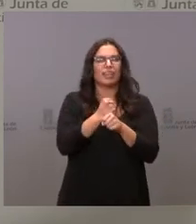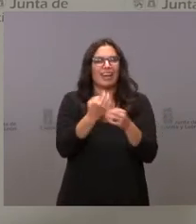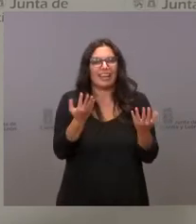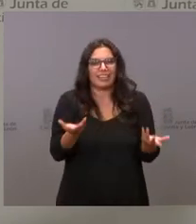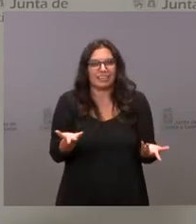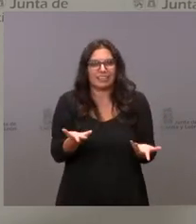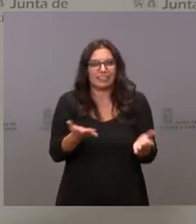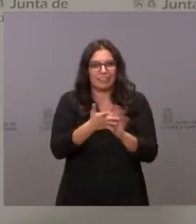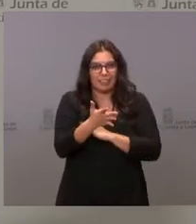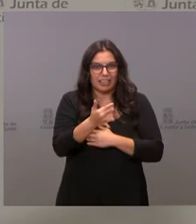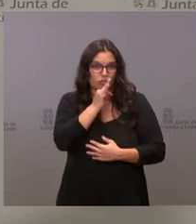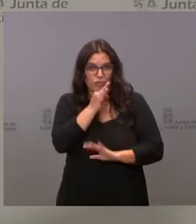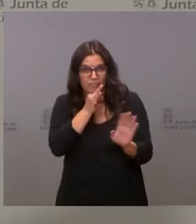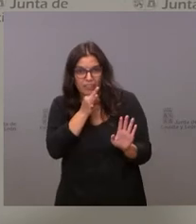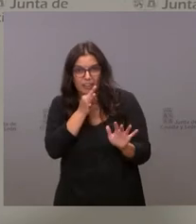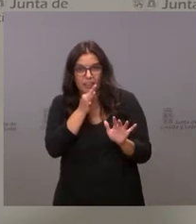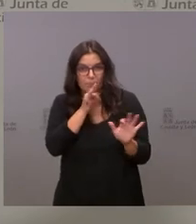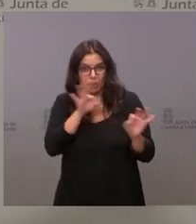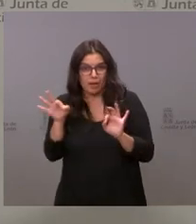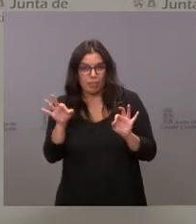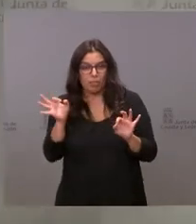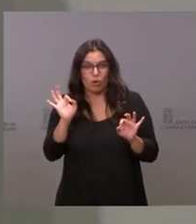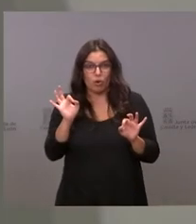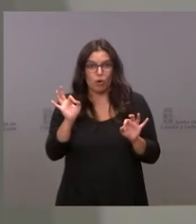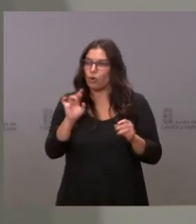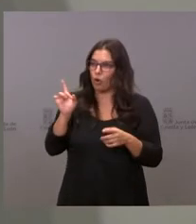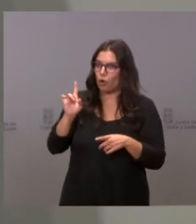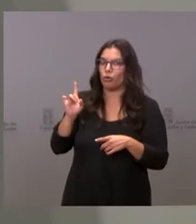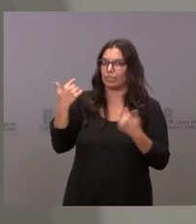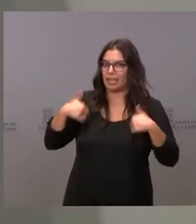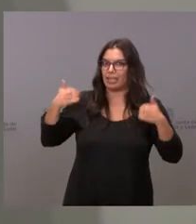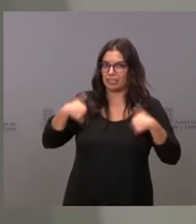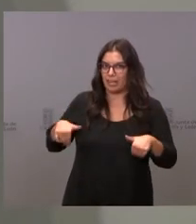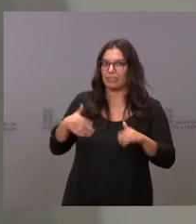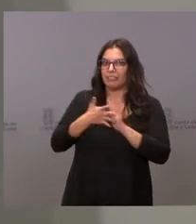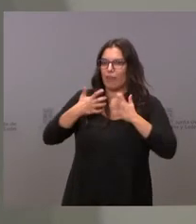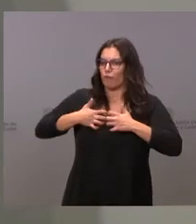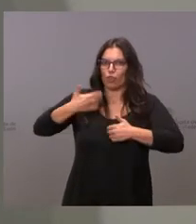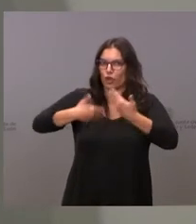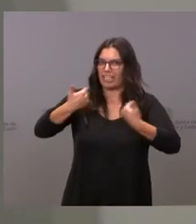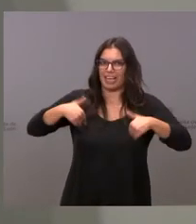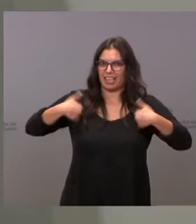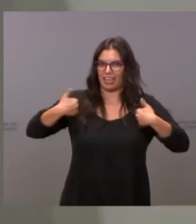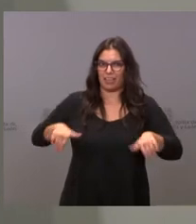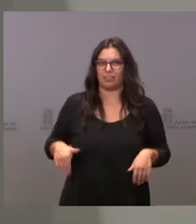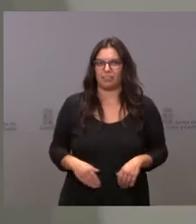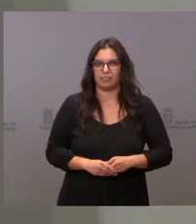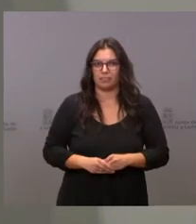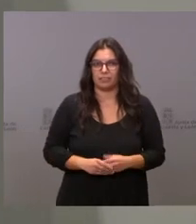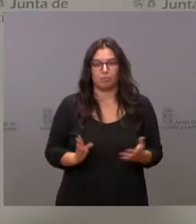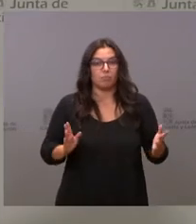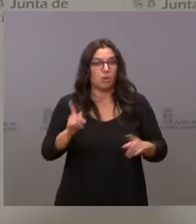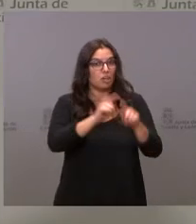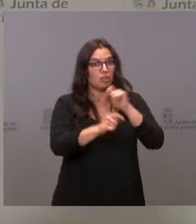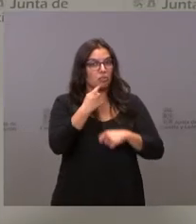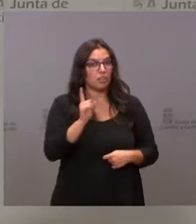decir? ¿Que todavía no hay nada en funcionamiento, en marcha? No, al revés. Trabaja quiere decir que está en funcionamiento en todas las provincias. Pero la asociación